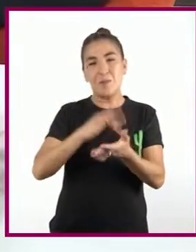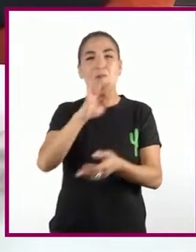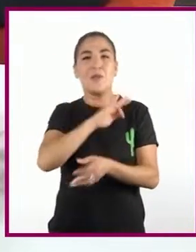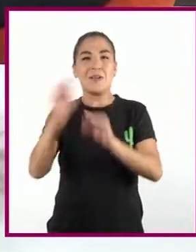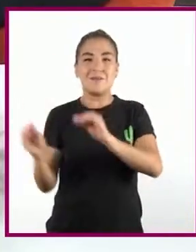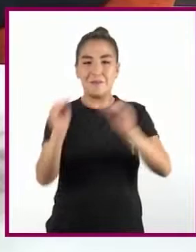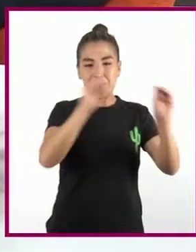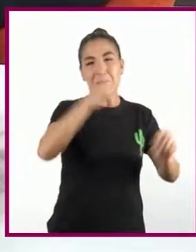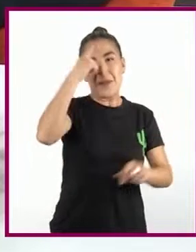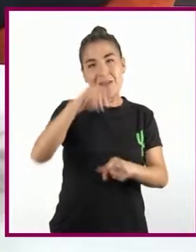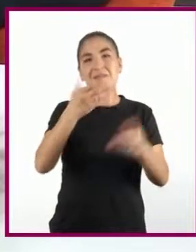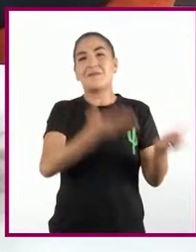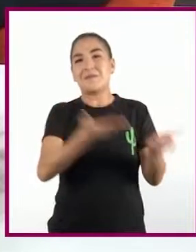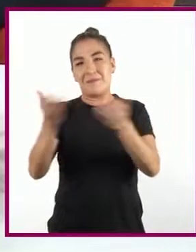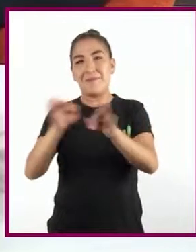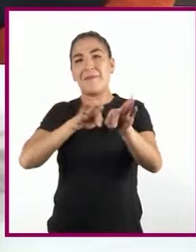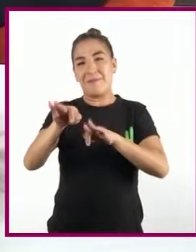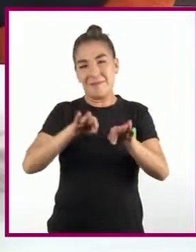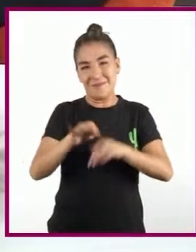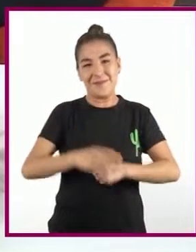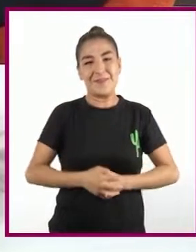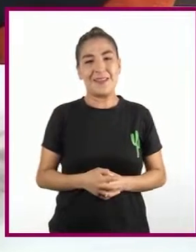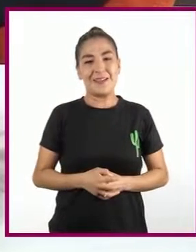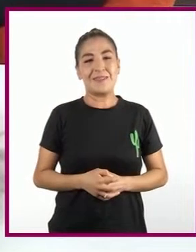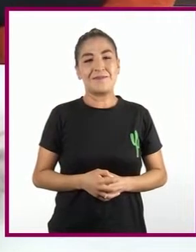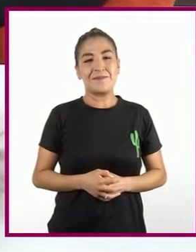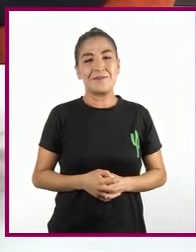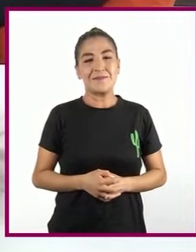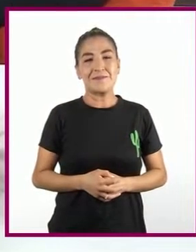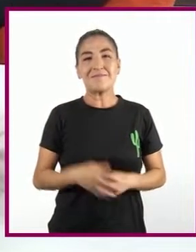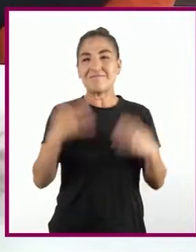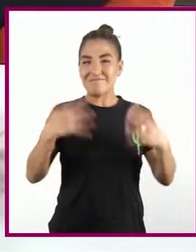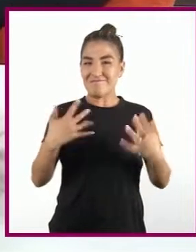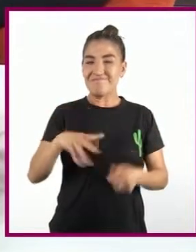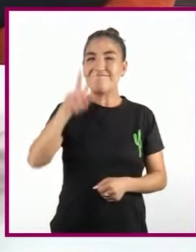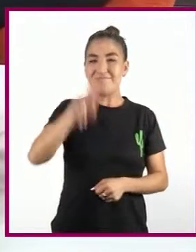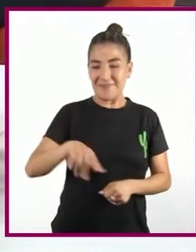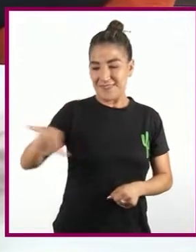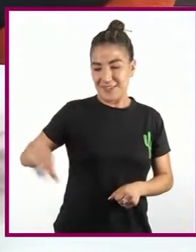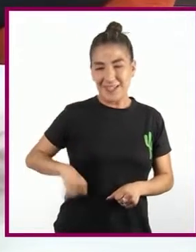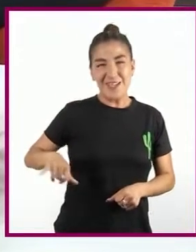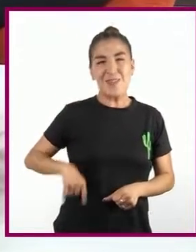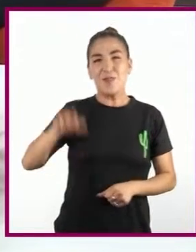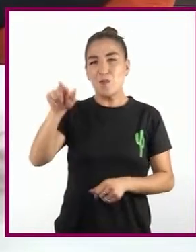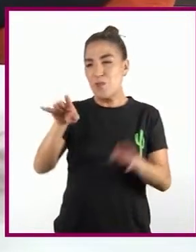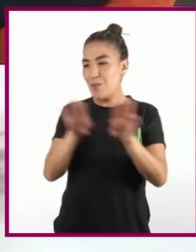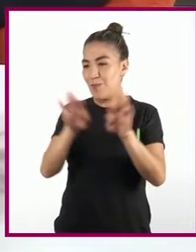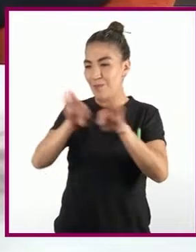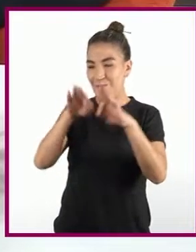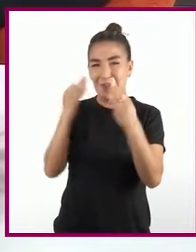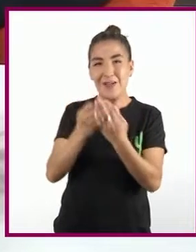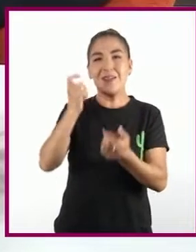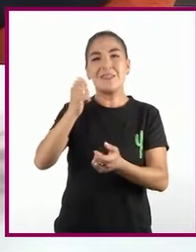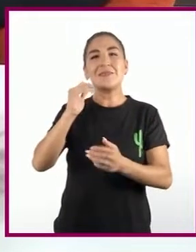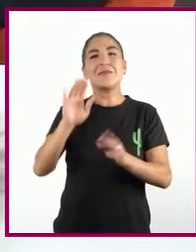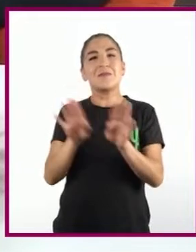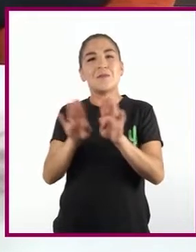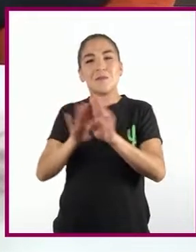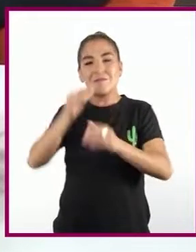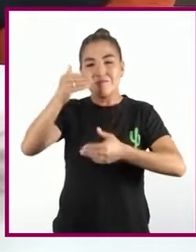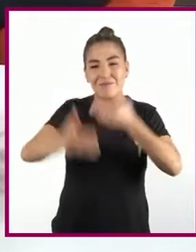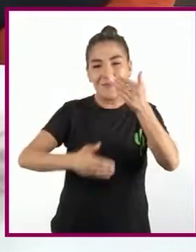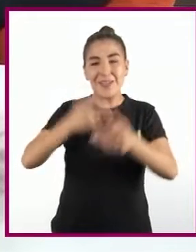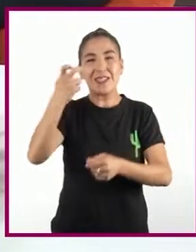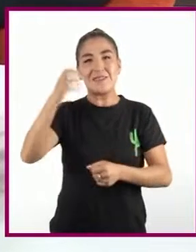pues un trabajo en la FESCO Atitlán. Qué interesante ha sido la forma en cómo se fue adentrando en el